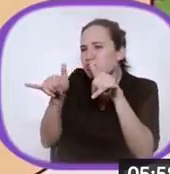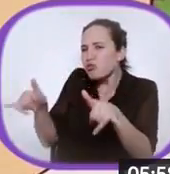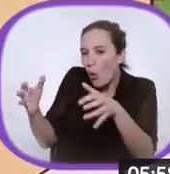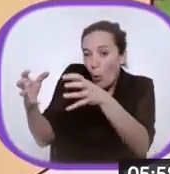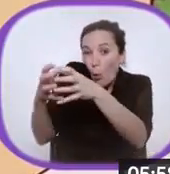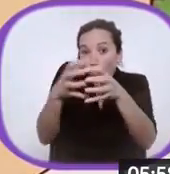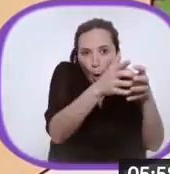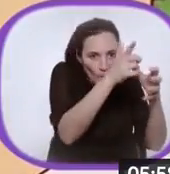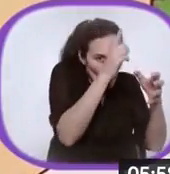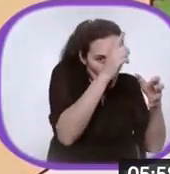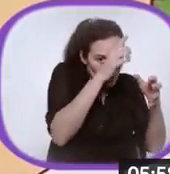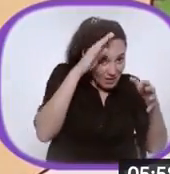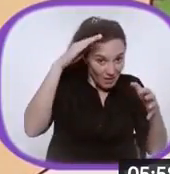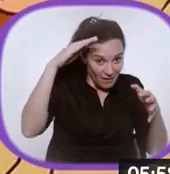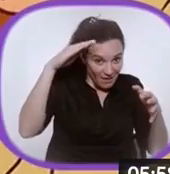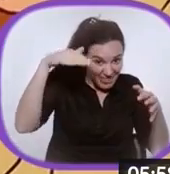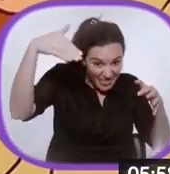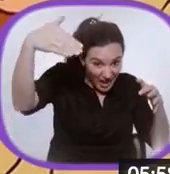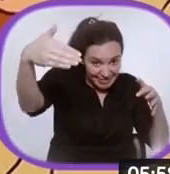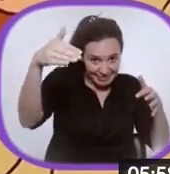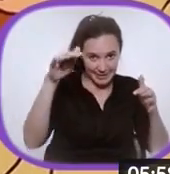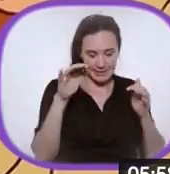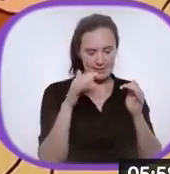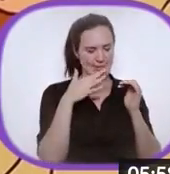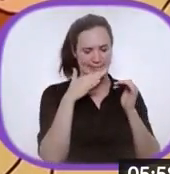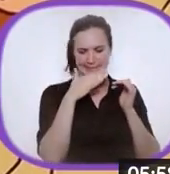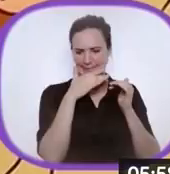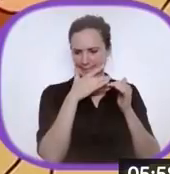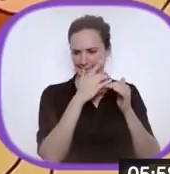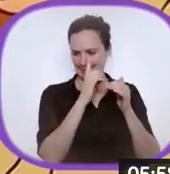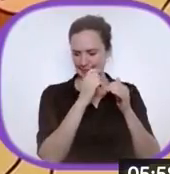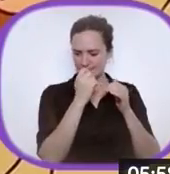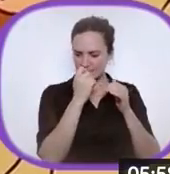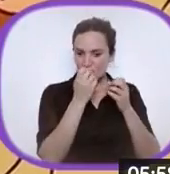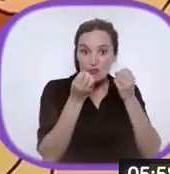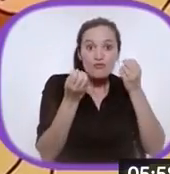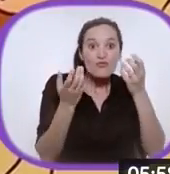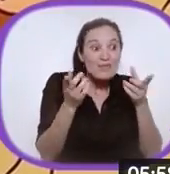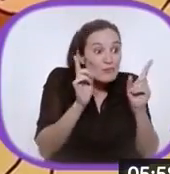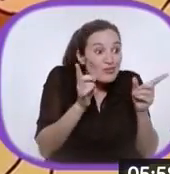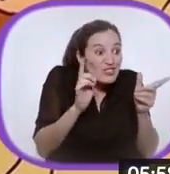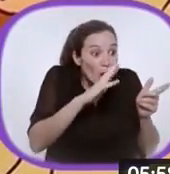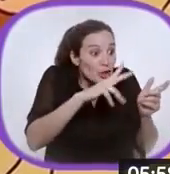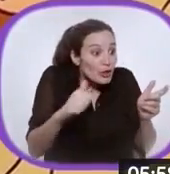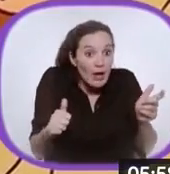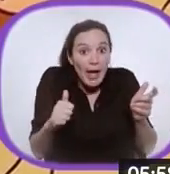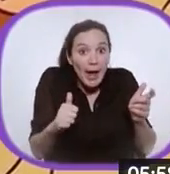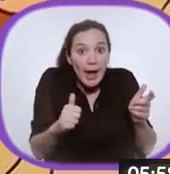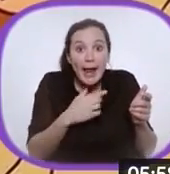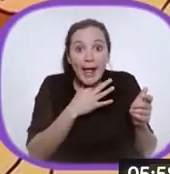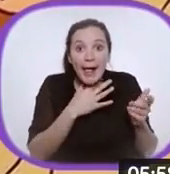los bloqueos. Sí, señor. No lo entiendo. ¿Por qué? ¿Por qué secuestrarían a